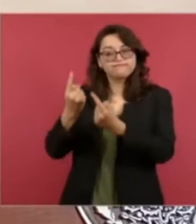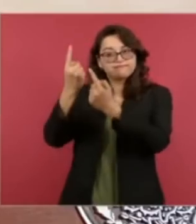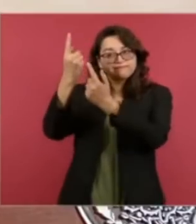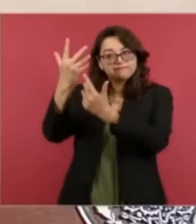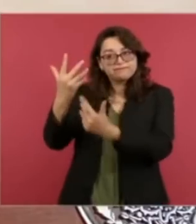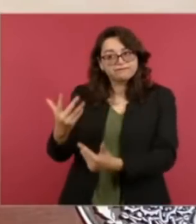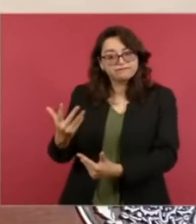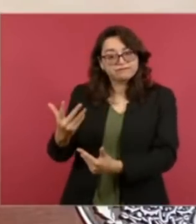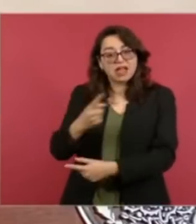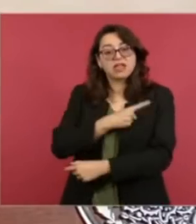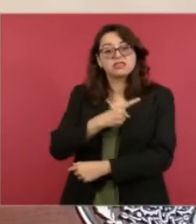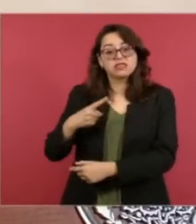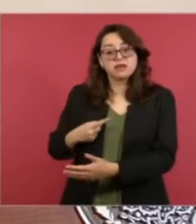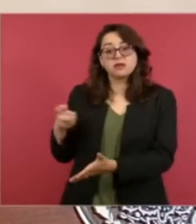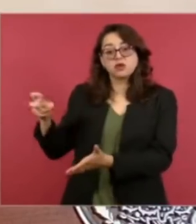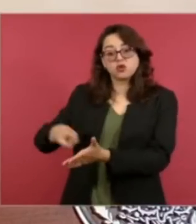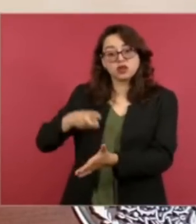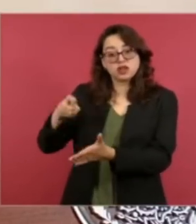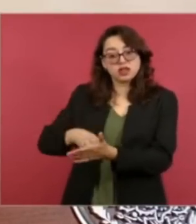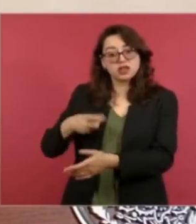Y yo tengo facultades